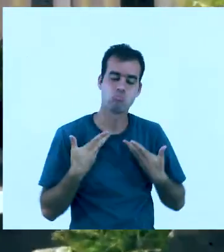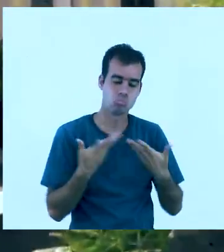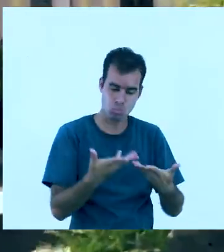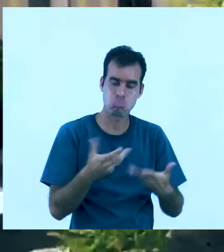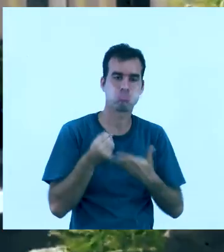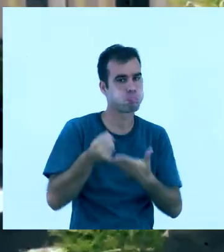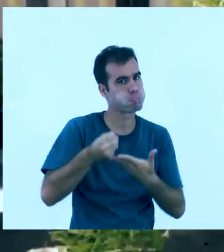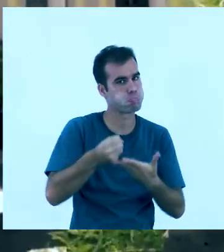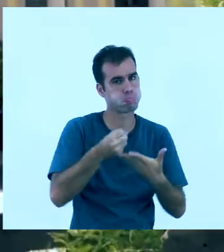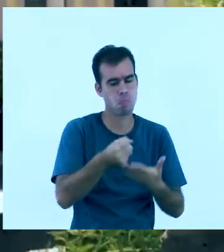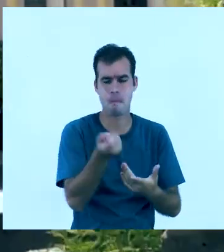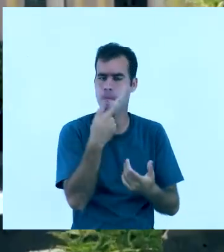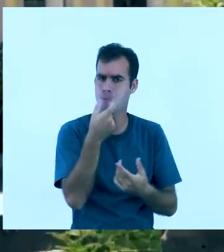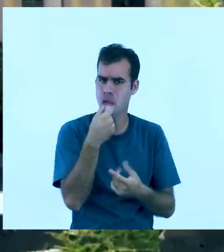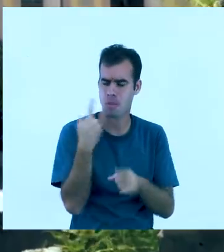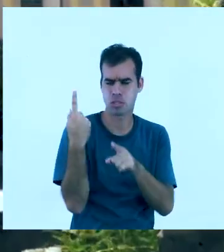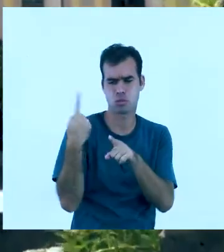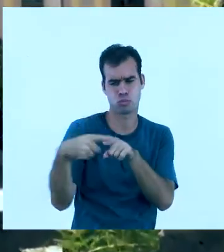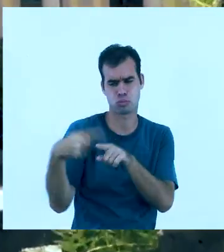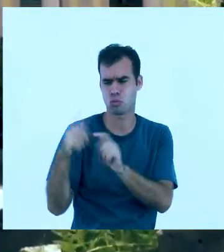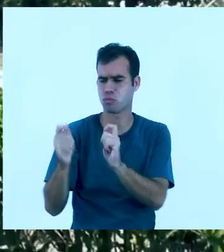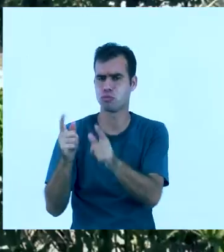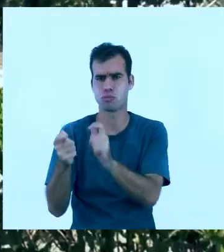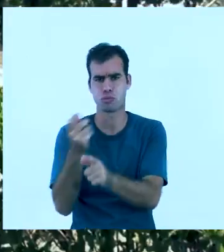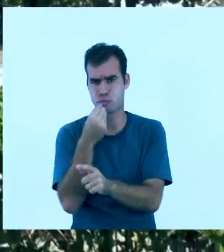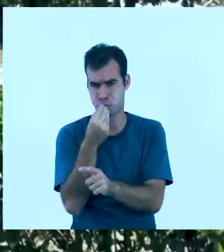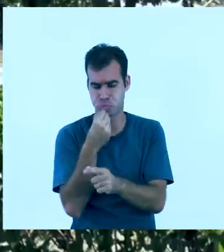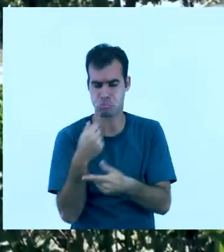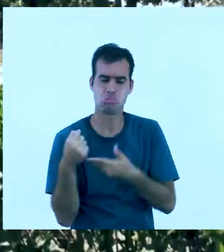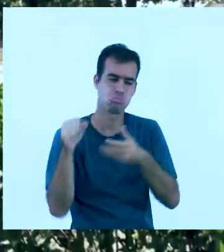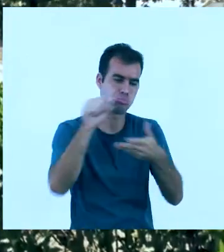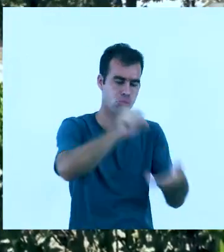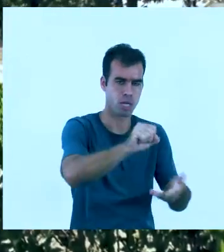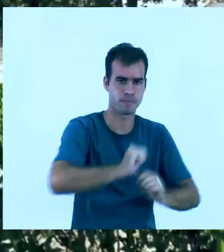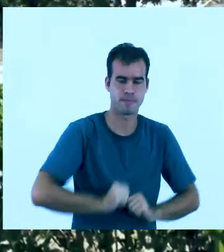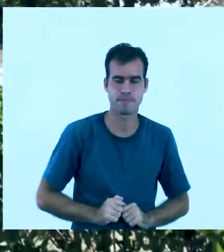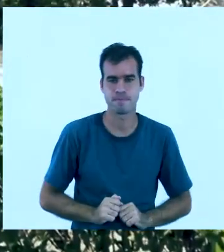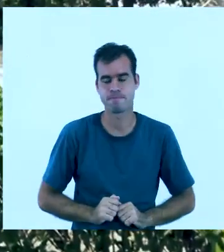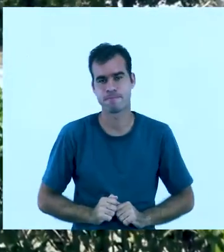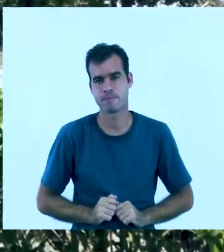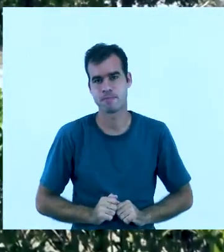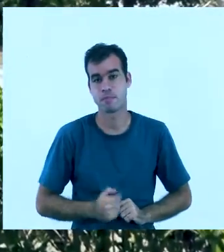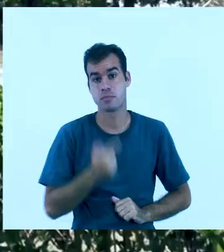personas para que se queden en casa con los medicamentos, con los mandados. Bueno, para mí ha aportado